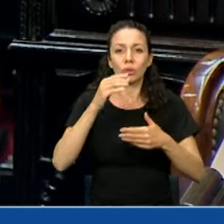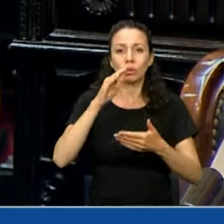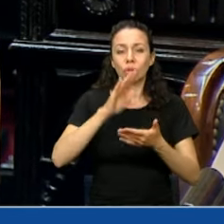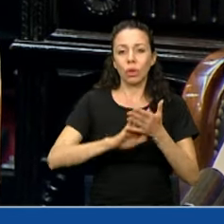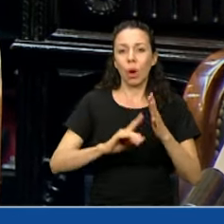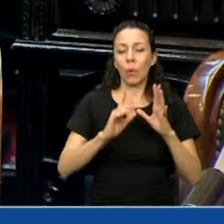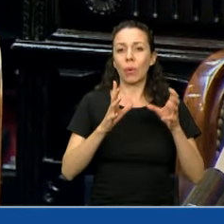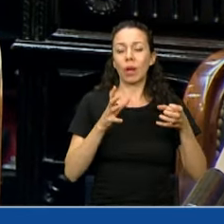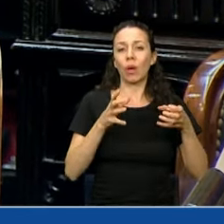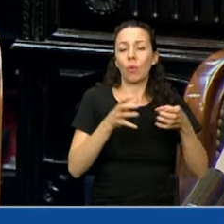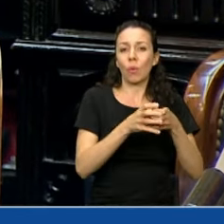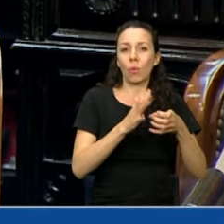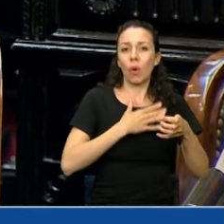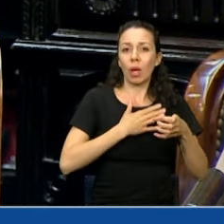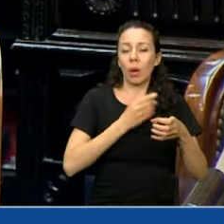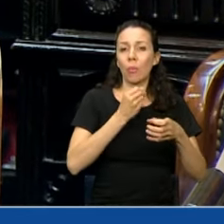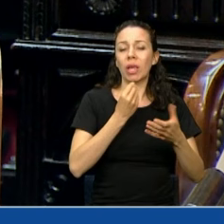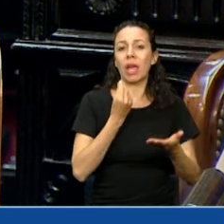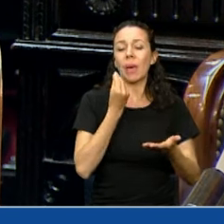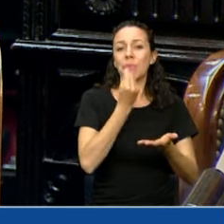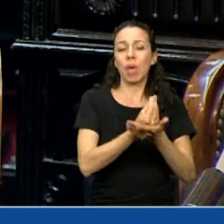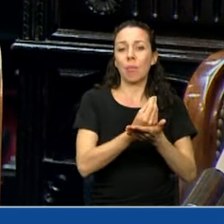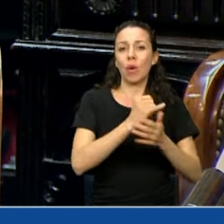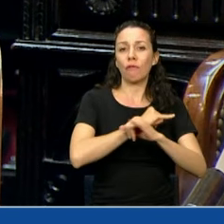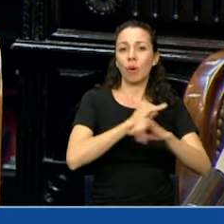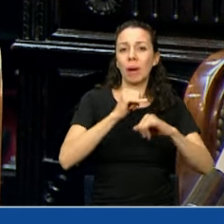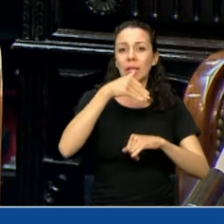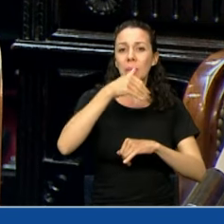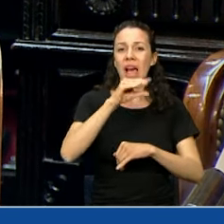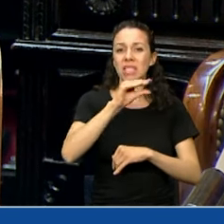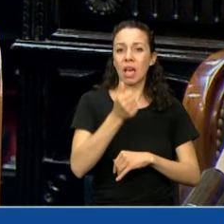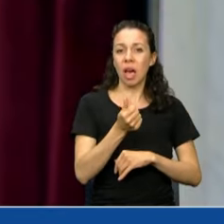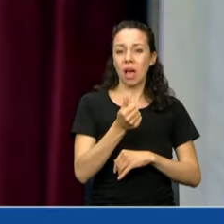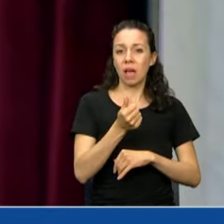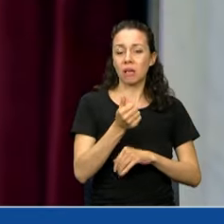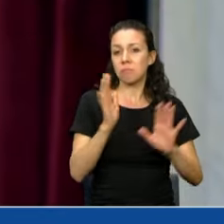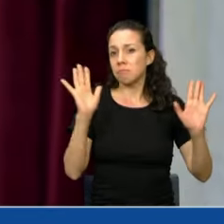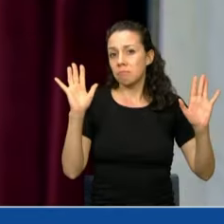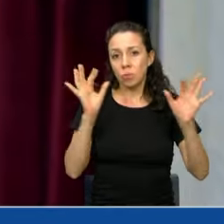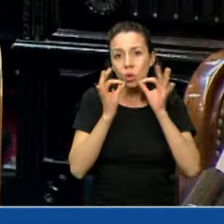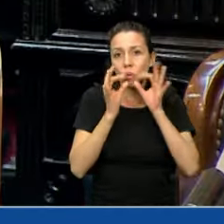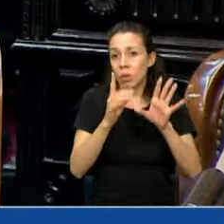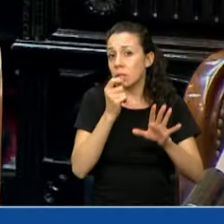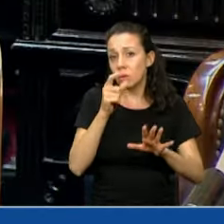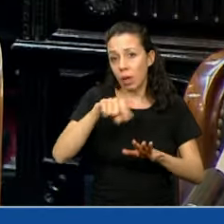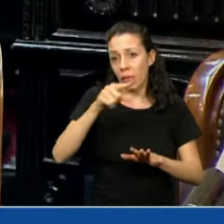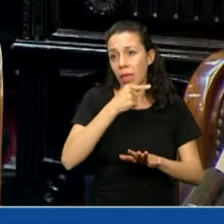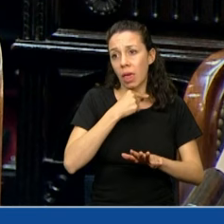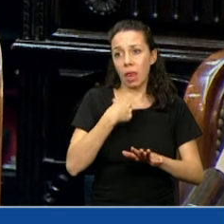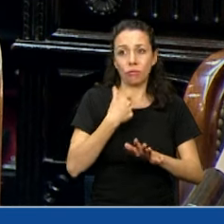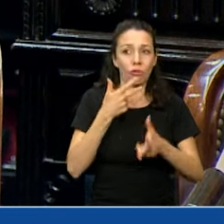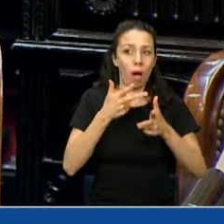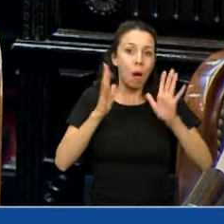interbloque entendiendo que la miembra informante iba a ser macha como quieras Si queres me despacho